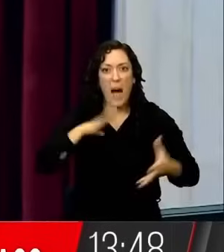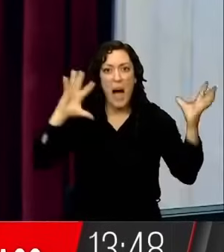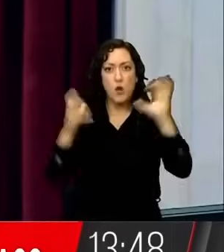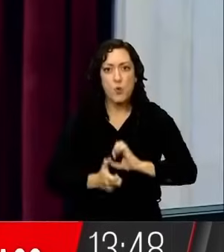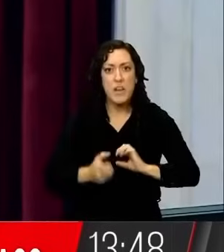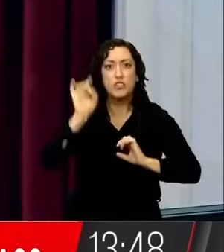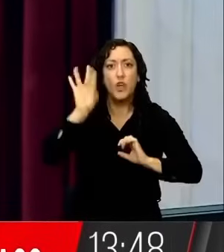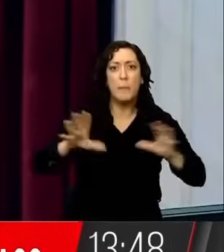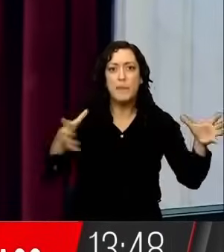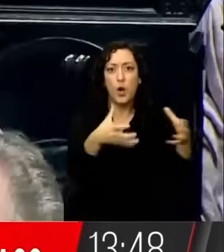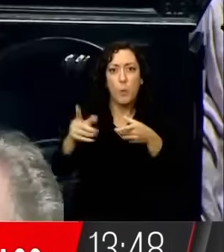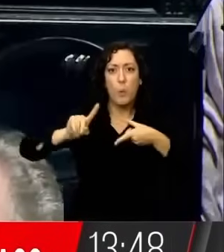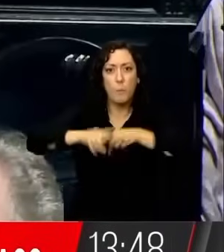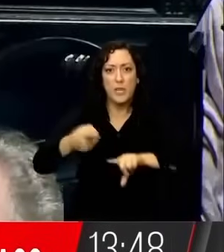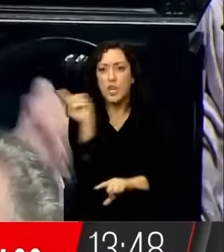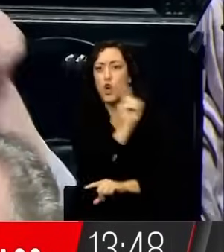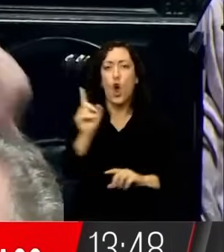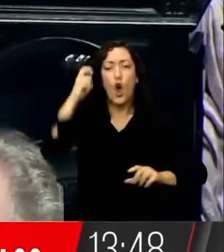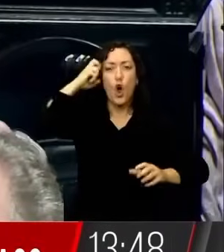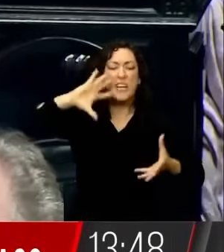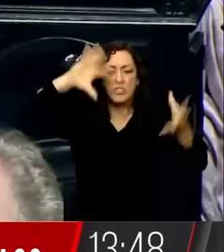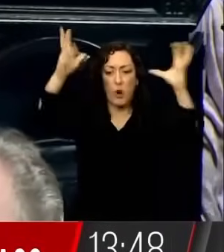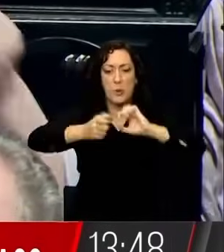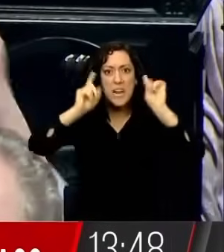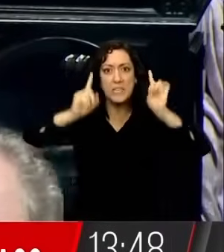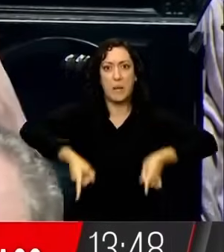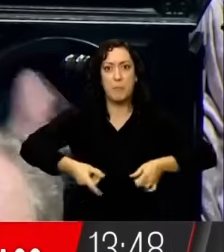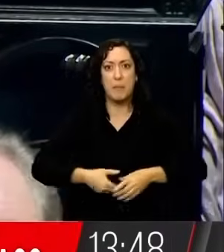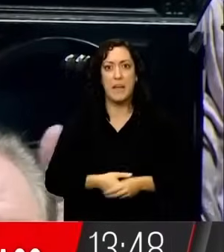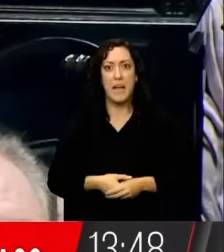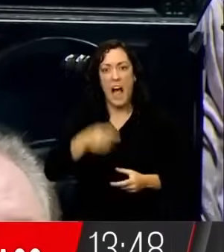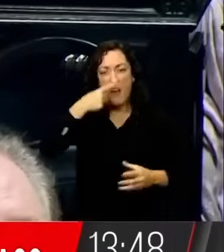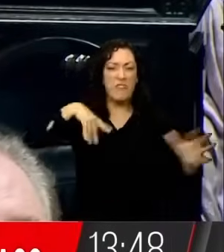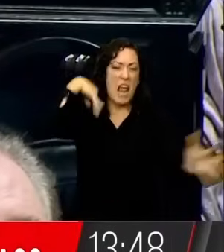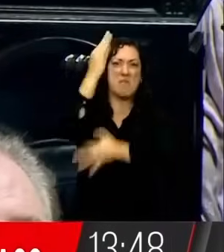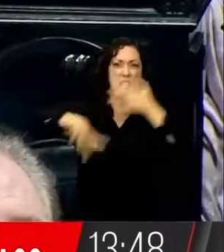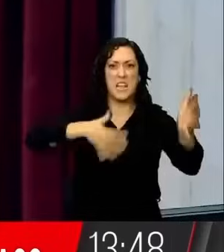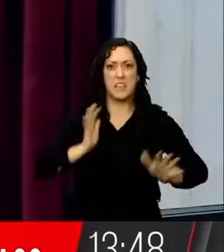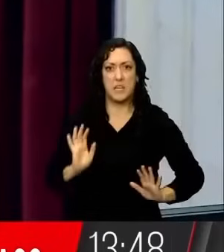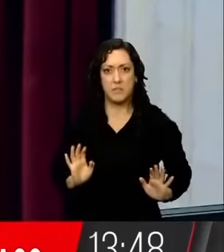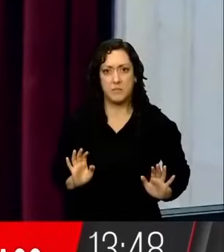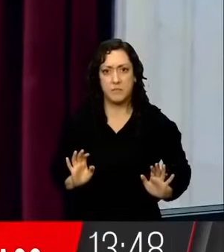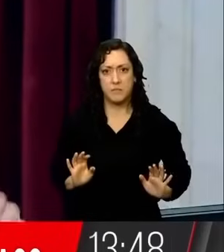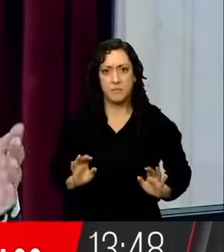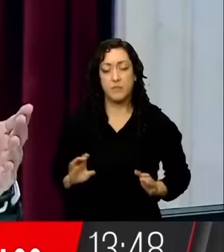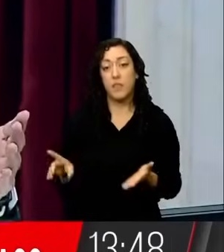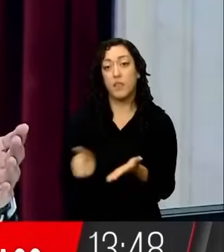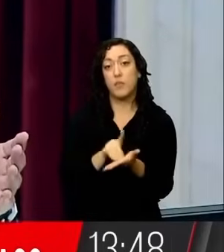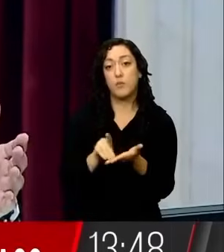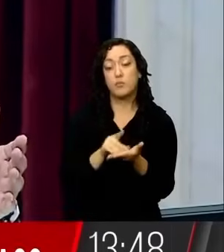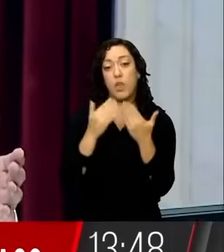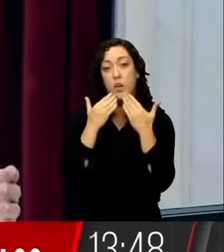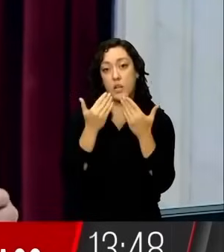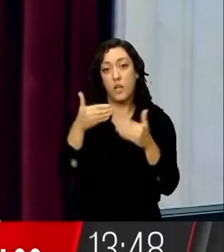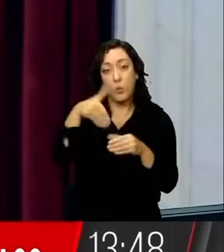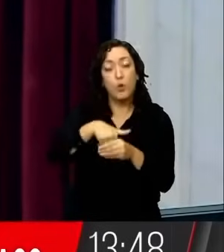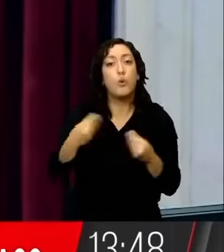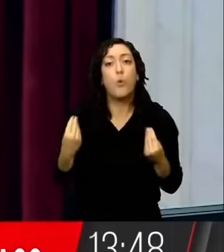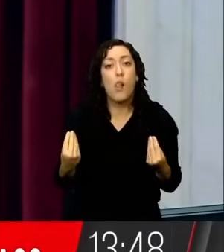No solo los bloques, sino el Congreso. Gracias. Terminaron en un enchastre. Gracias, diputada. Su voto,